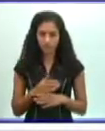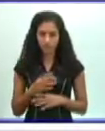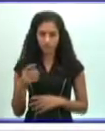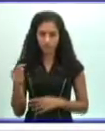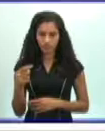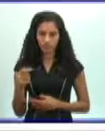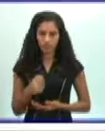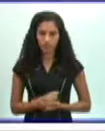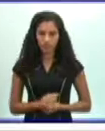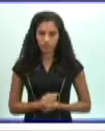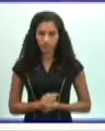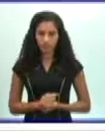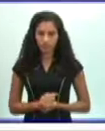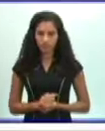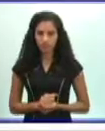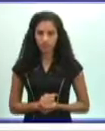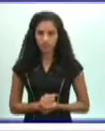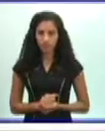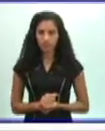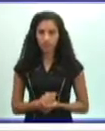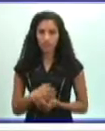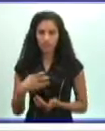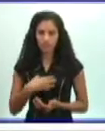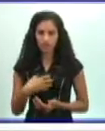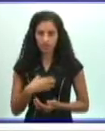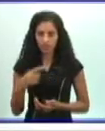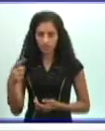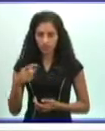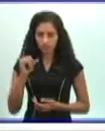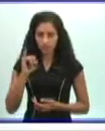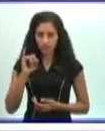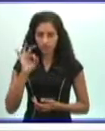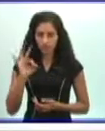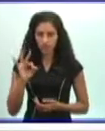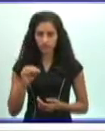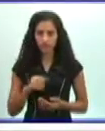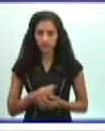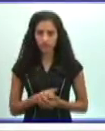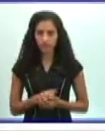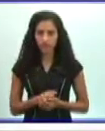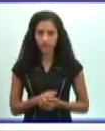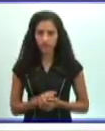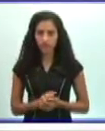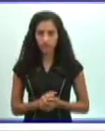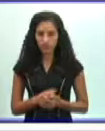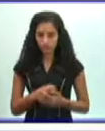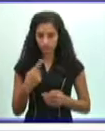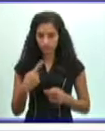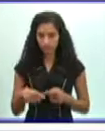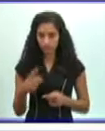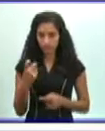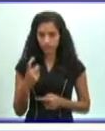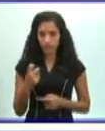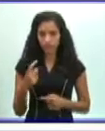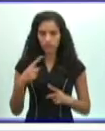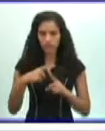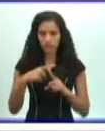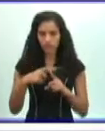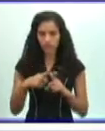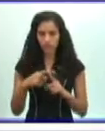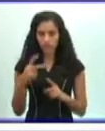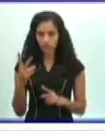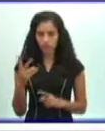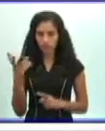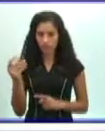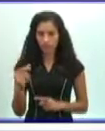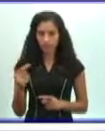diferentes. Y nos ha dado menos 168. Nos queda adicionar dos números con